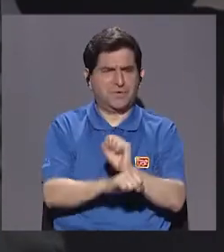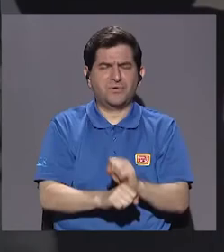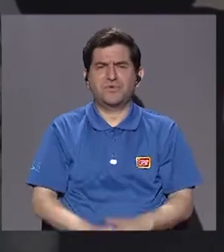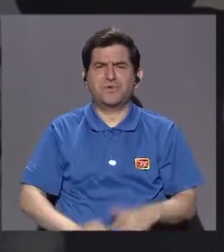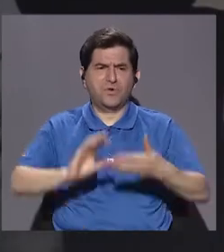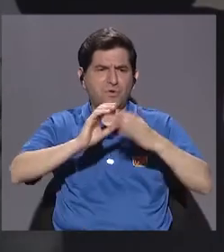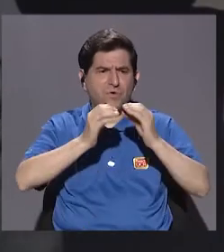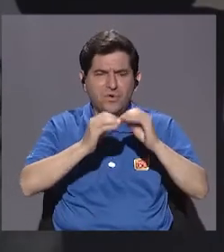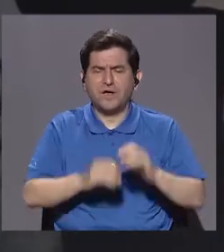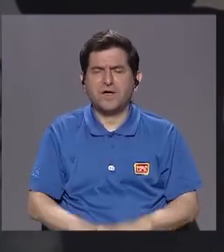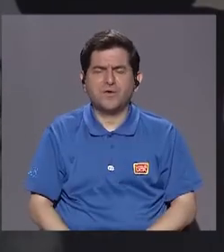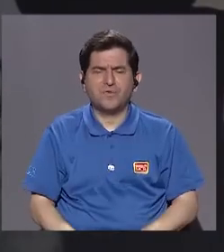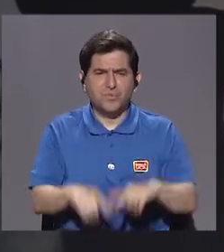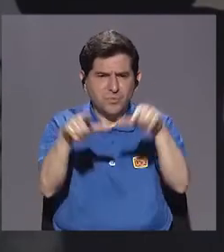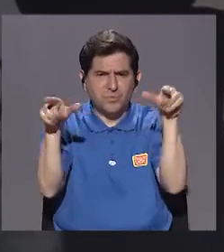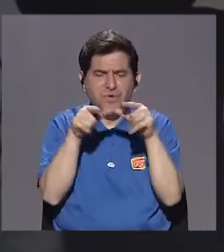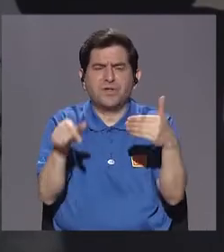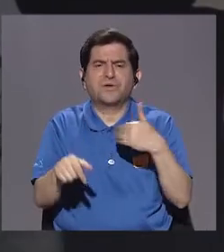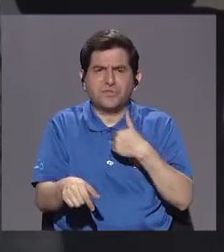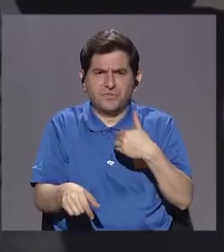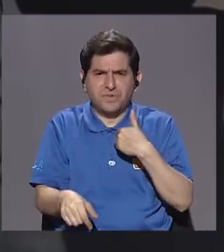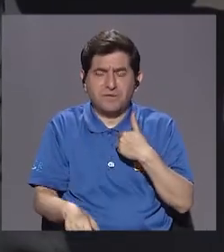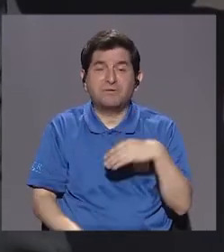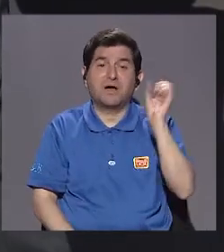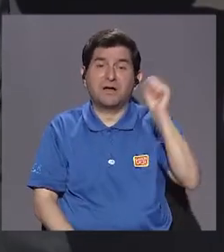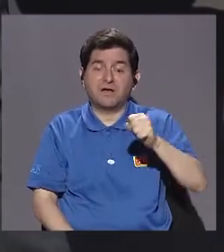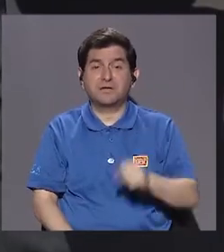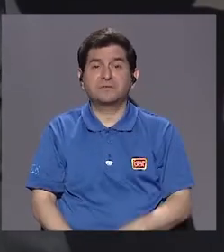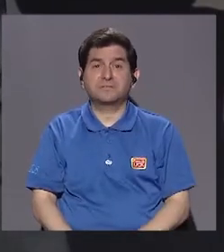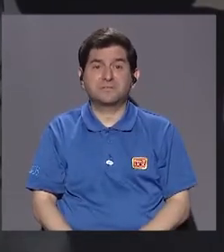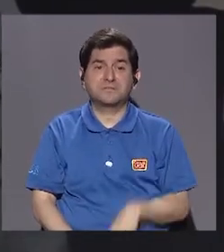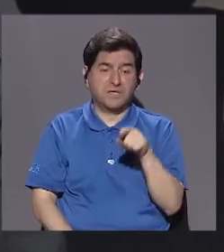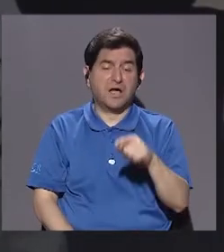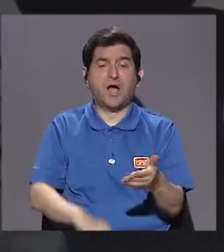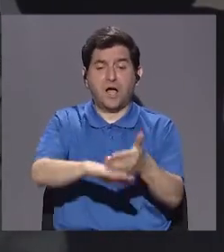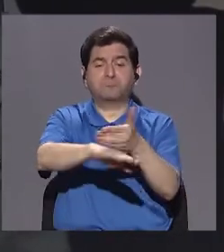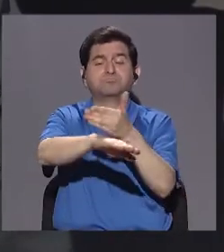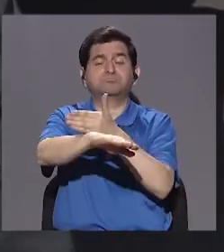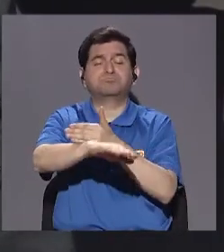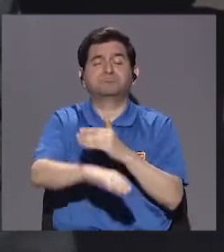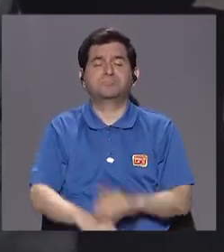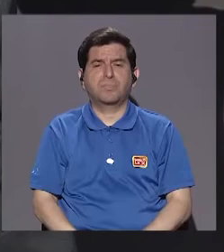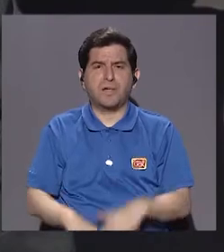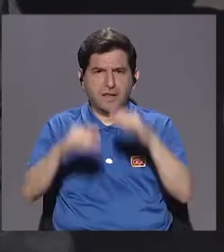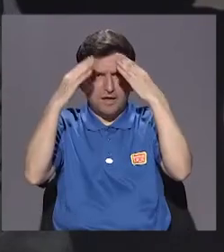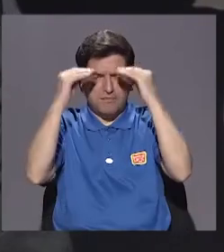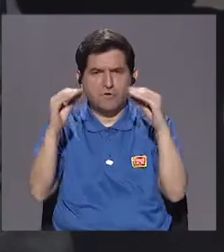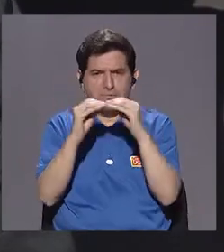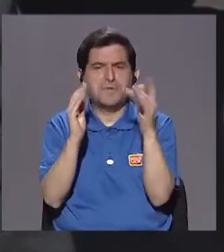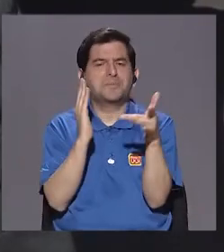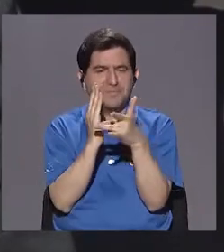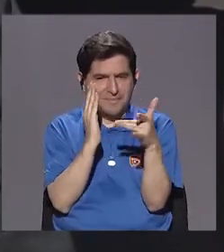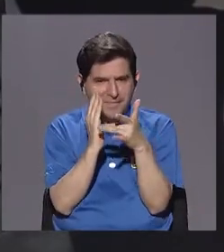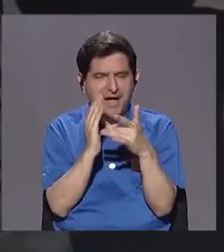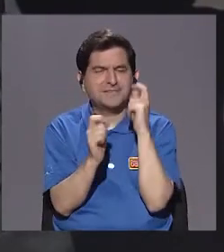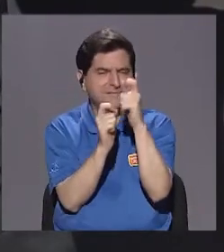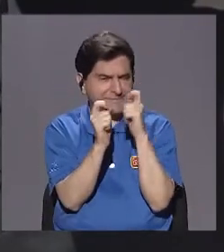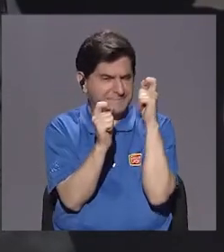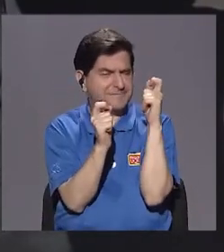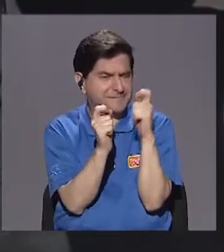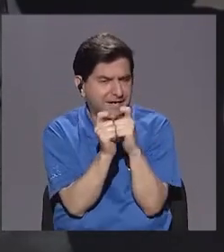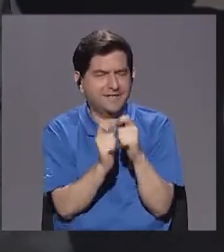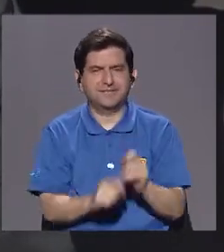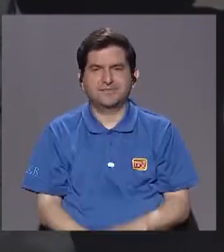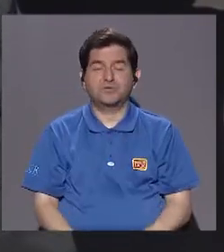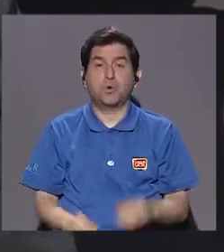cuanto a la cantidad de puestos que han logrado obtener si han venido evolucionando para bien es decir ya los informes vienen más técnicos más precisos